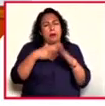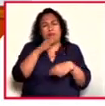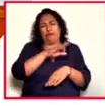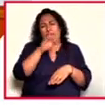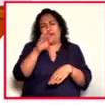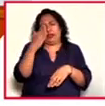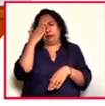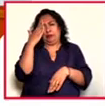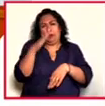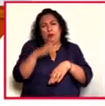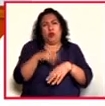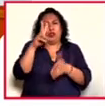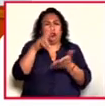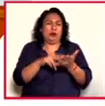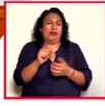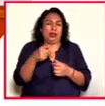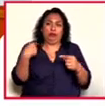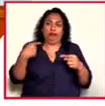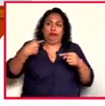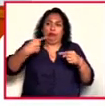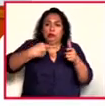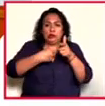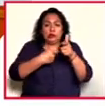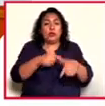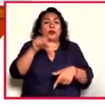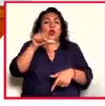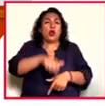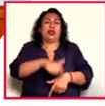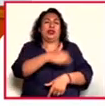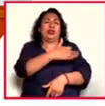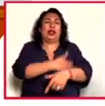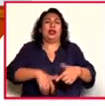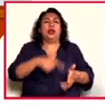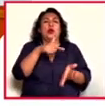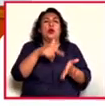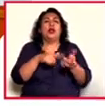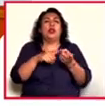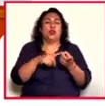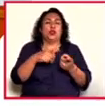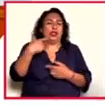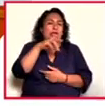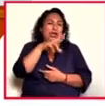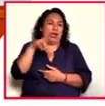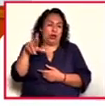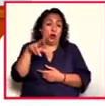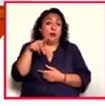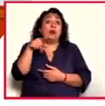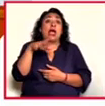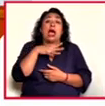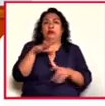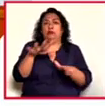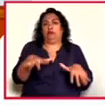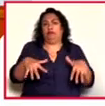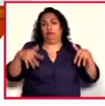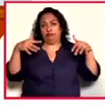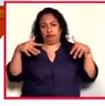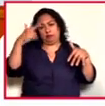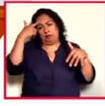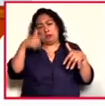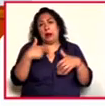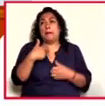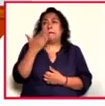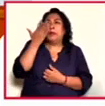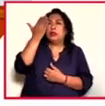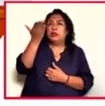de 2021. Esta tarde, en el municipio de Felipe Carrillo Puerto, en Quintana Roo, se llevó a cabo una ceremonia para la petición del